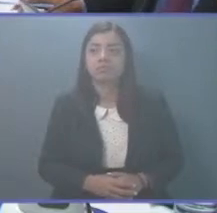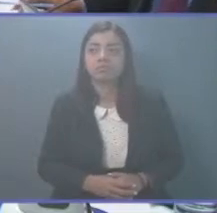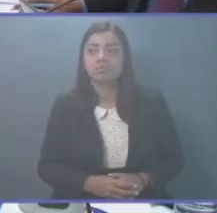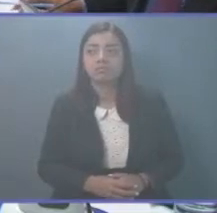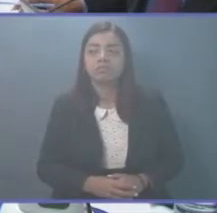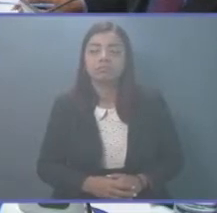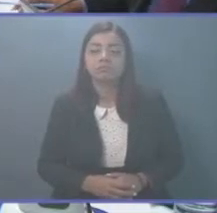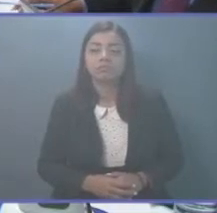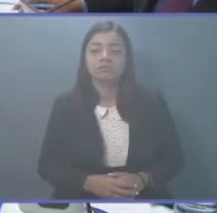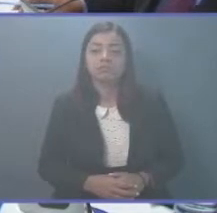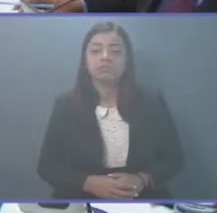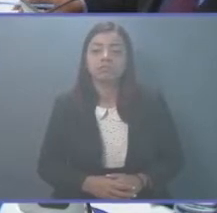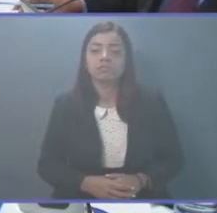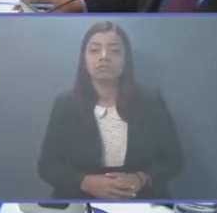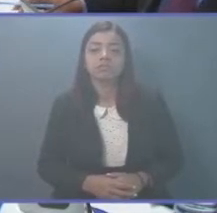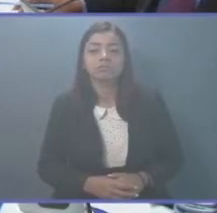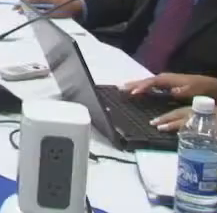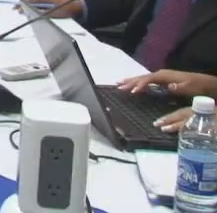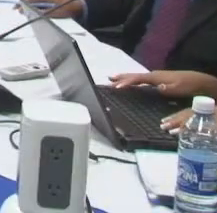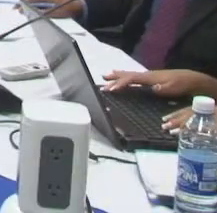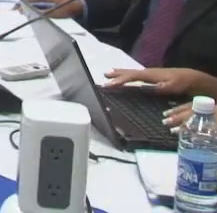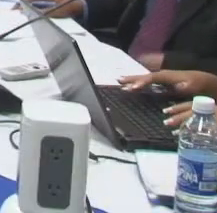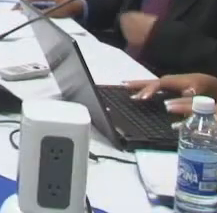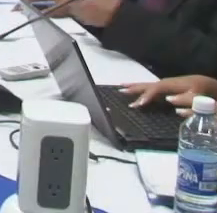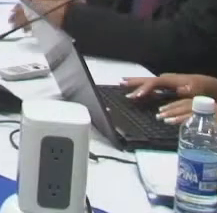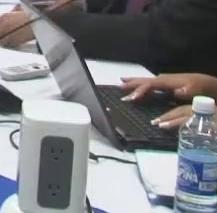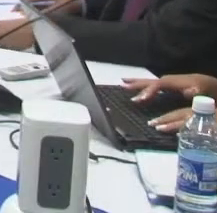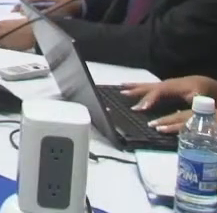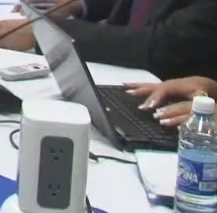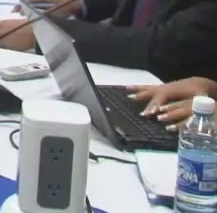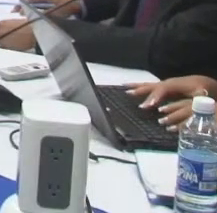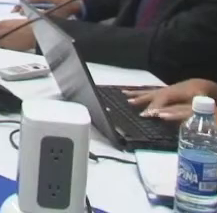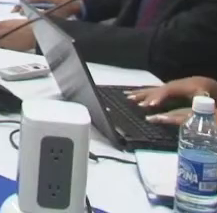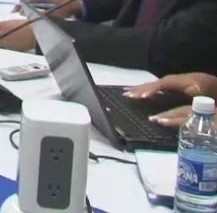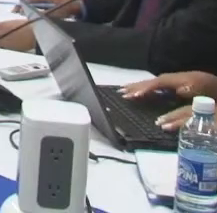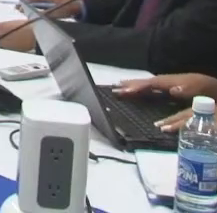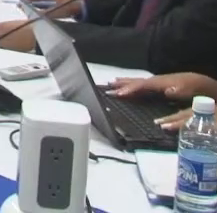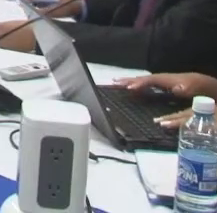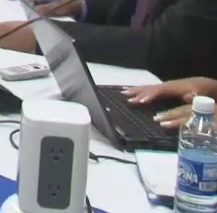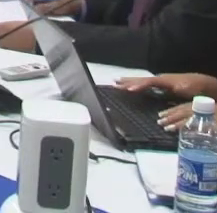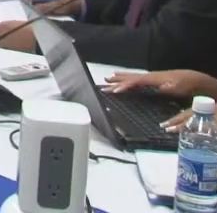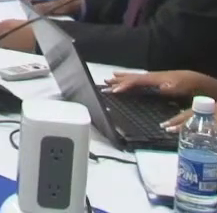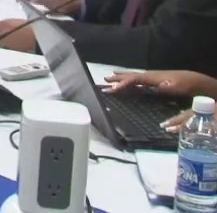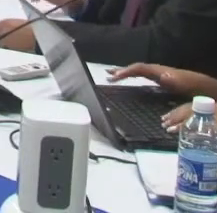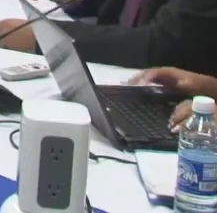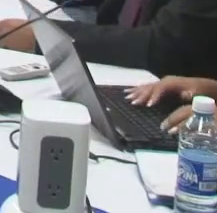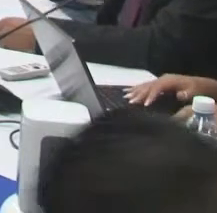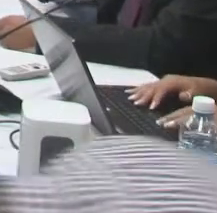Bueno, Violeta, pero había que poner. Es como...